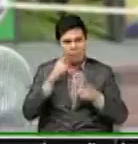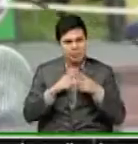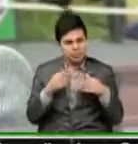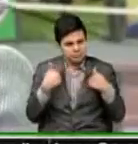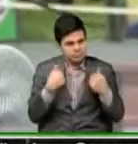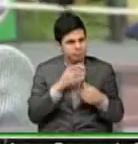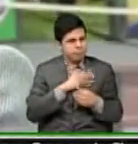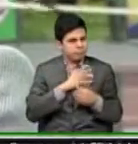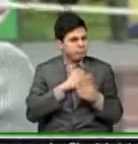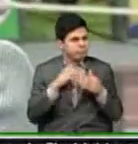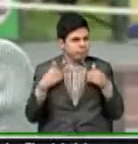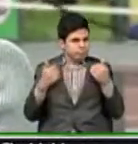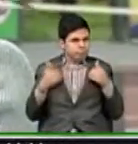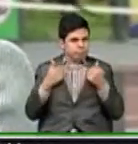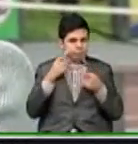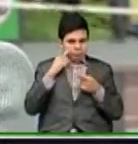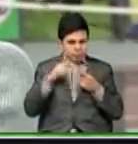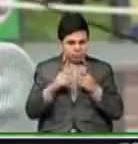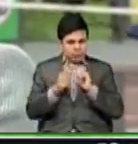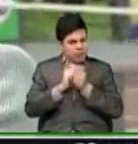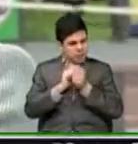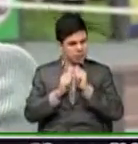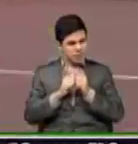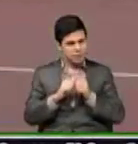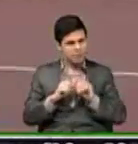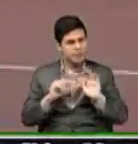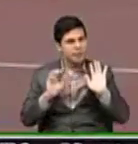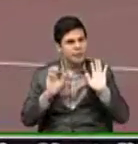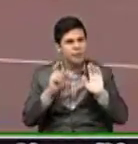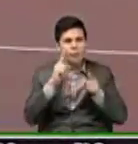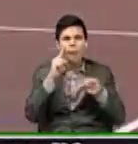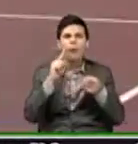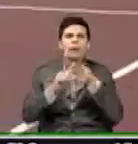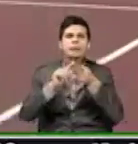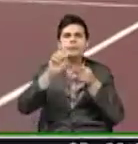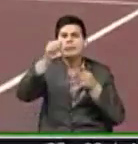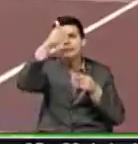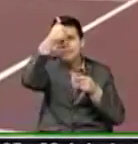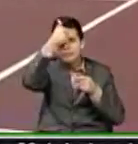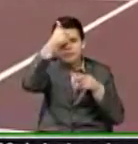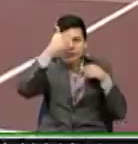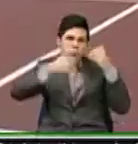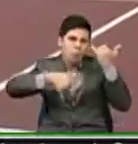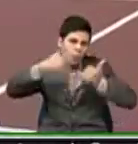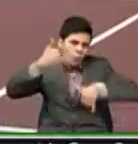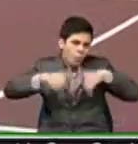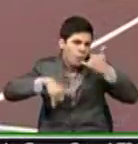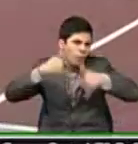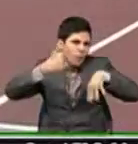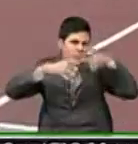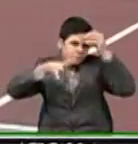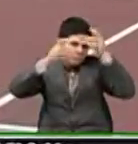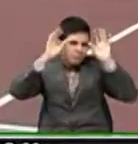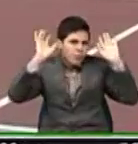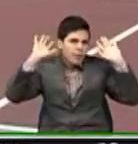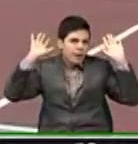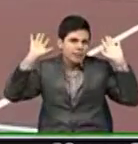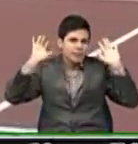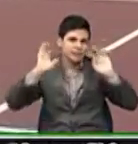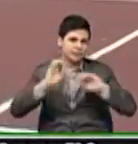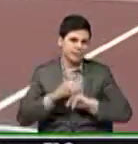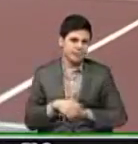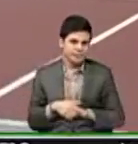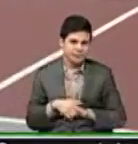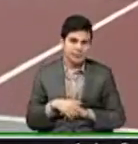no será ésta no disfrutar del deporte que al final finalmente eso es un juego y así hay que tomarlo la buena noticia